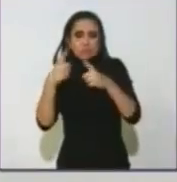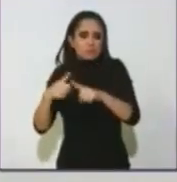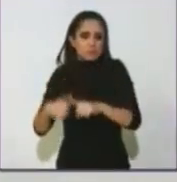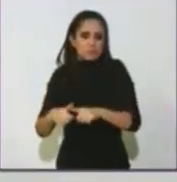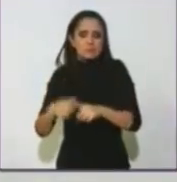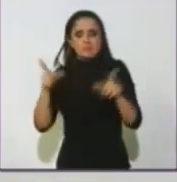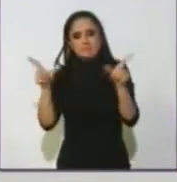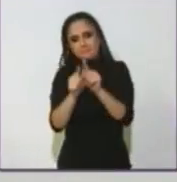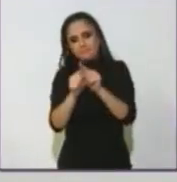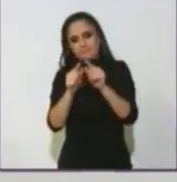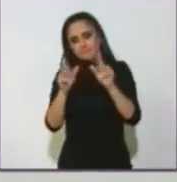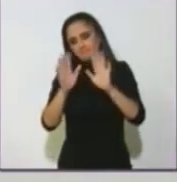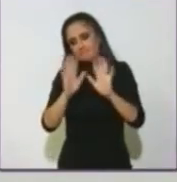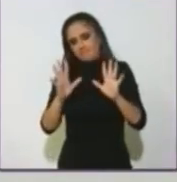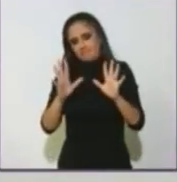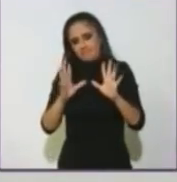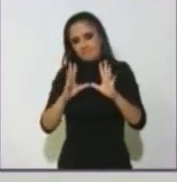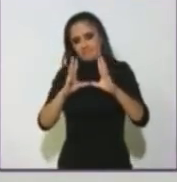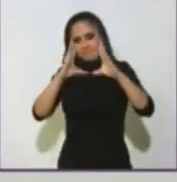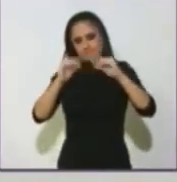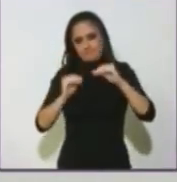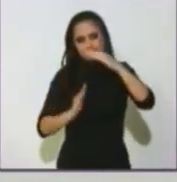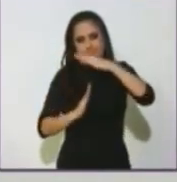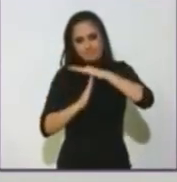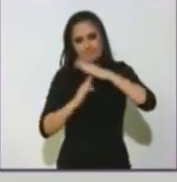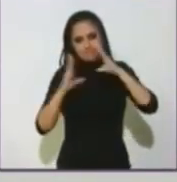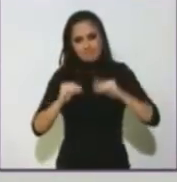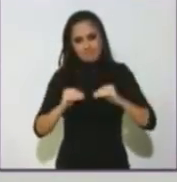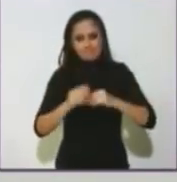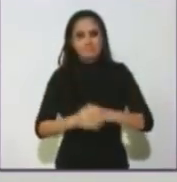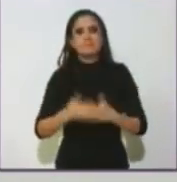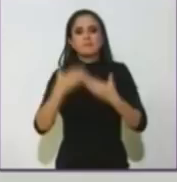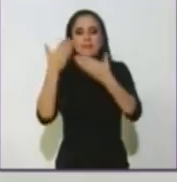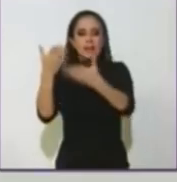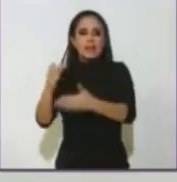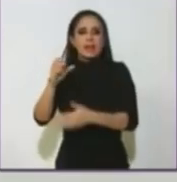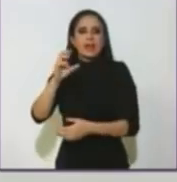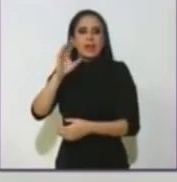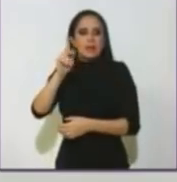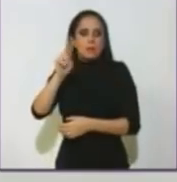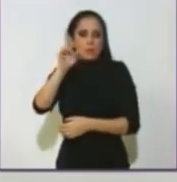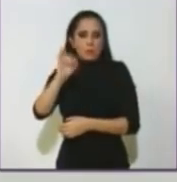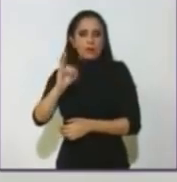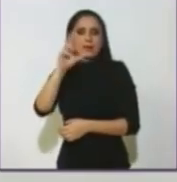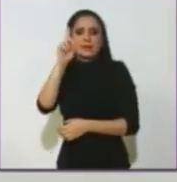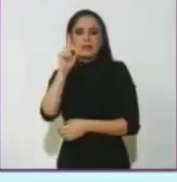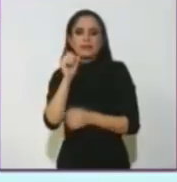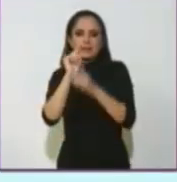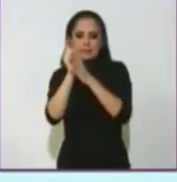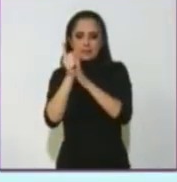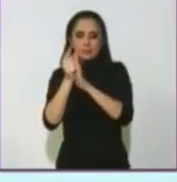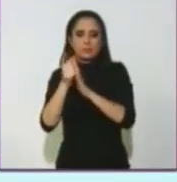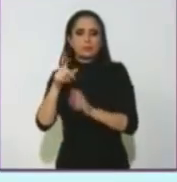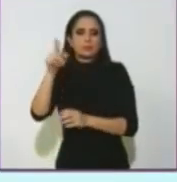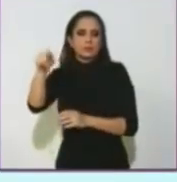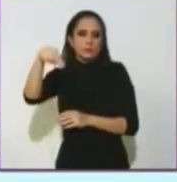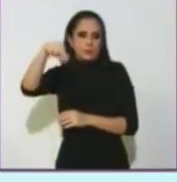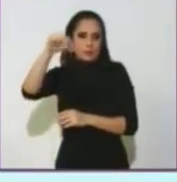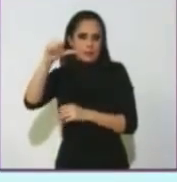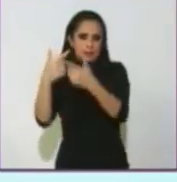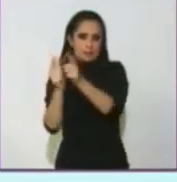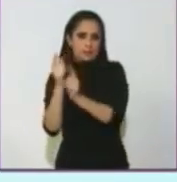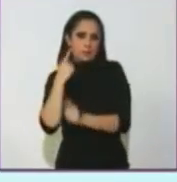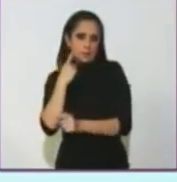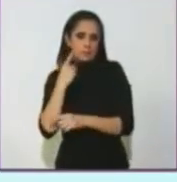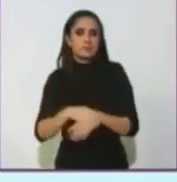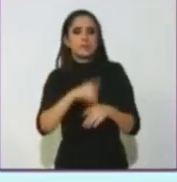gracias marco y adelante purificación carpinteyro hasta 30 segundos seguridad de justicia nueva alianza asimismo claudia